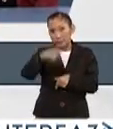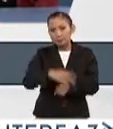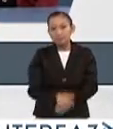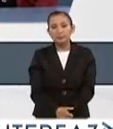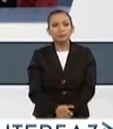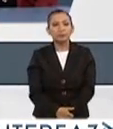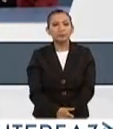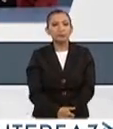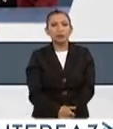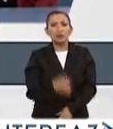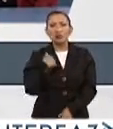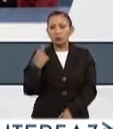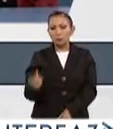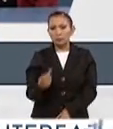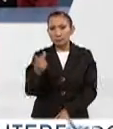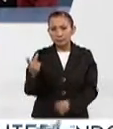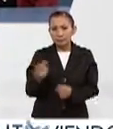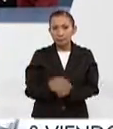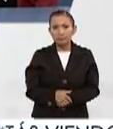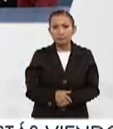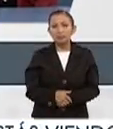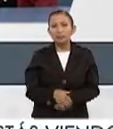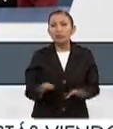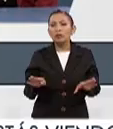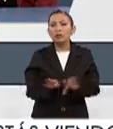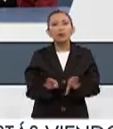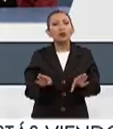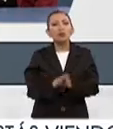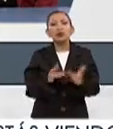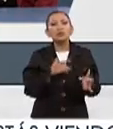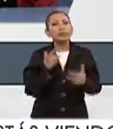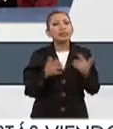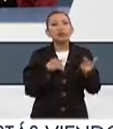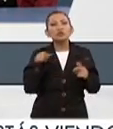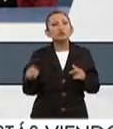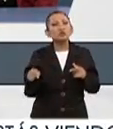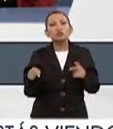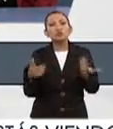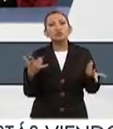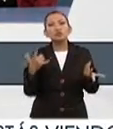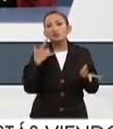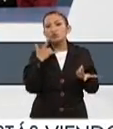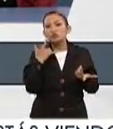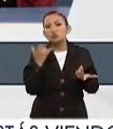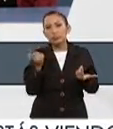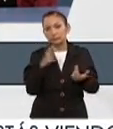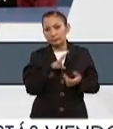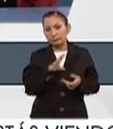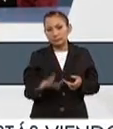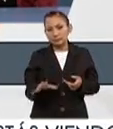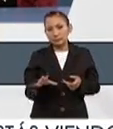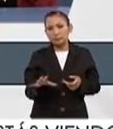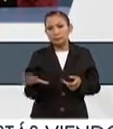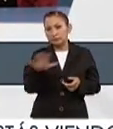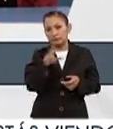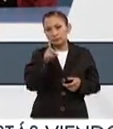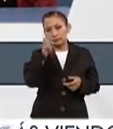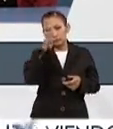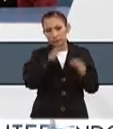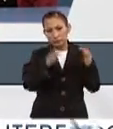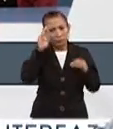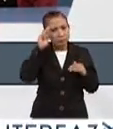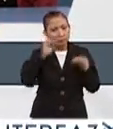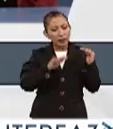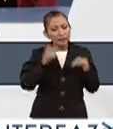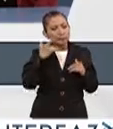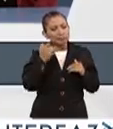México. Y me gustaría preguntarte... ¿Cómo te sientes tú tratando, supongo en general, en los doctorados, en las